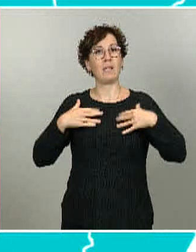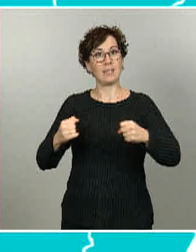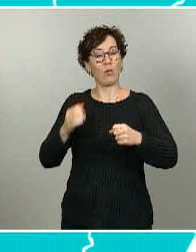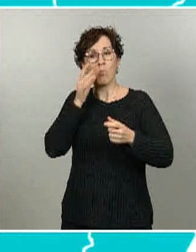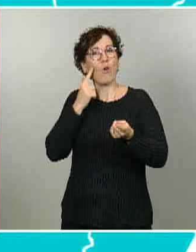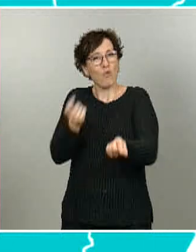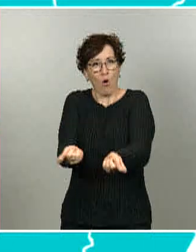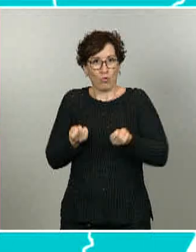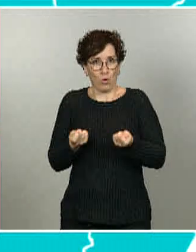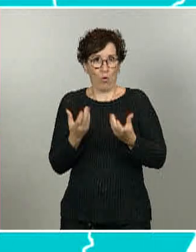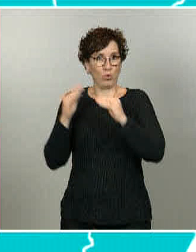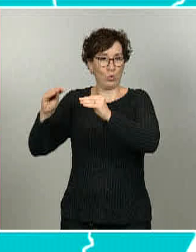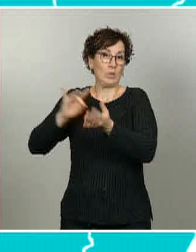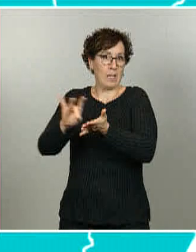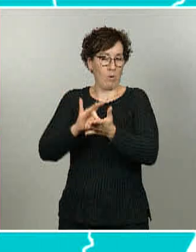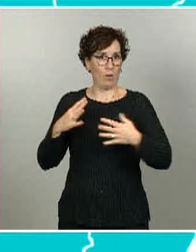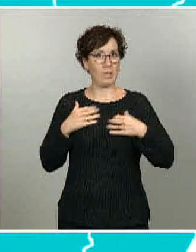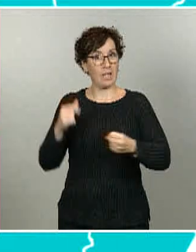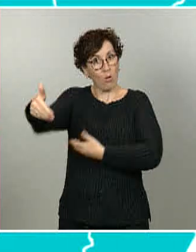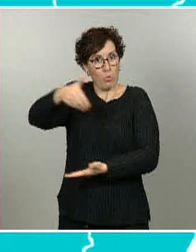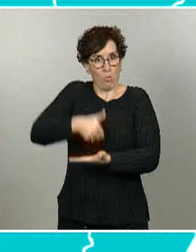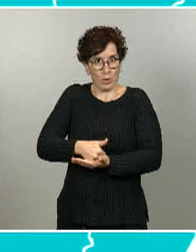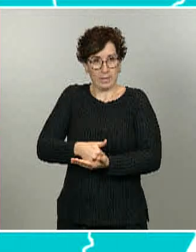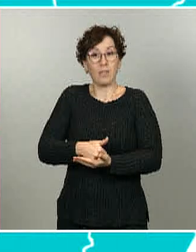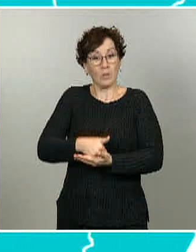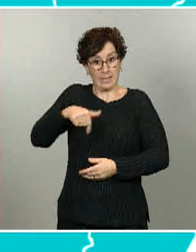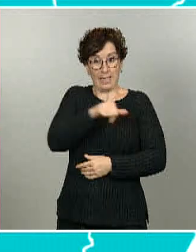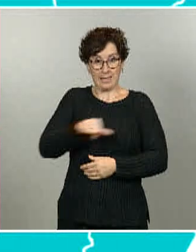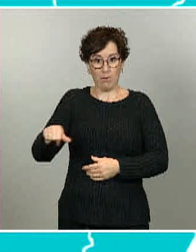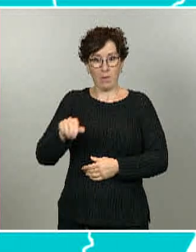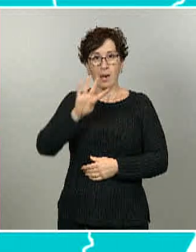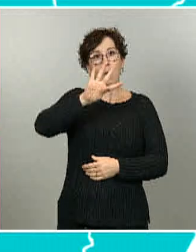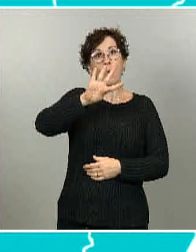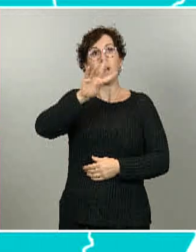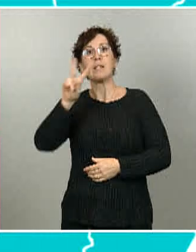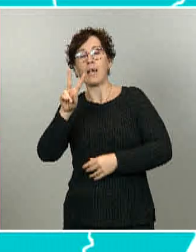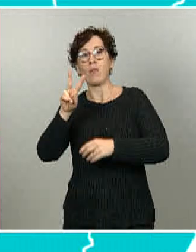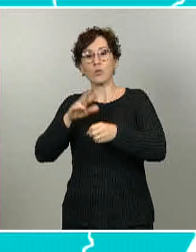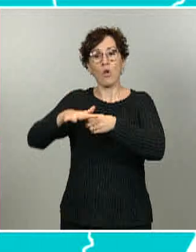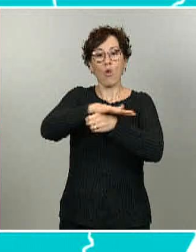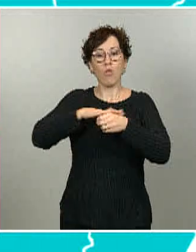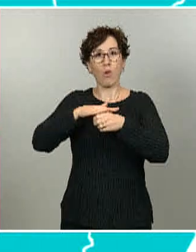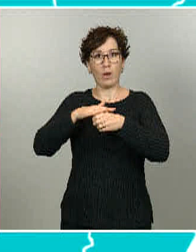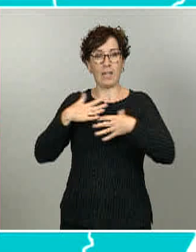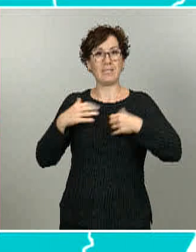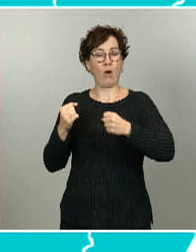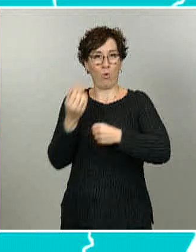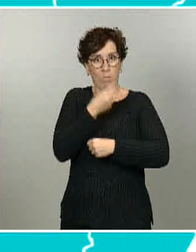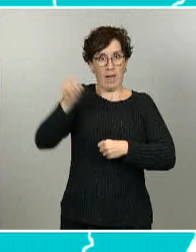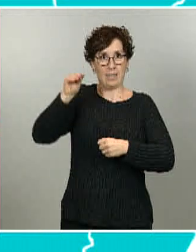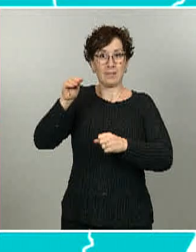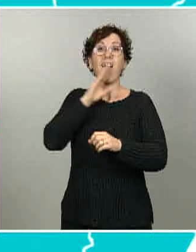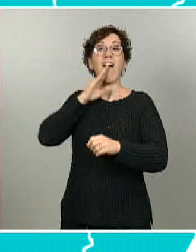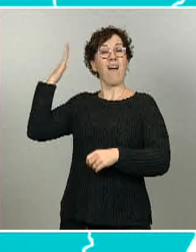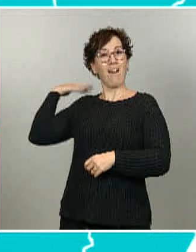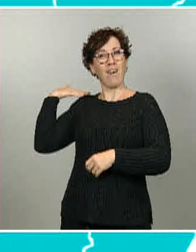En esta nueva semana han propuesto 42 nuevas zonas básicas de salud que se suman a las 26